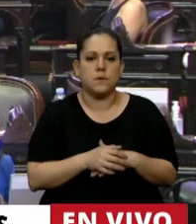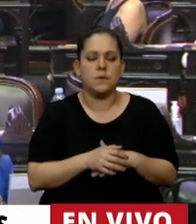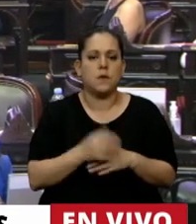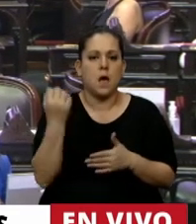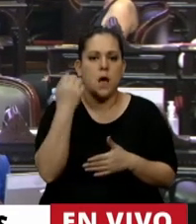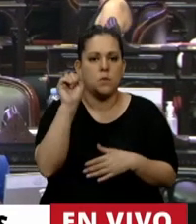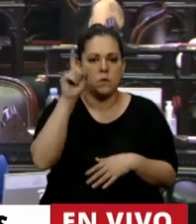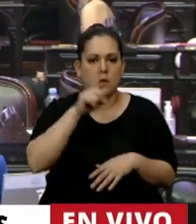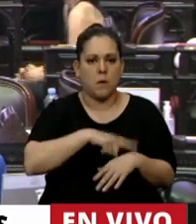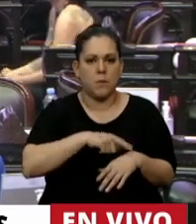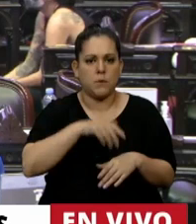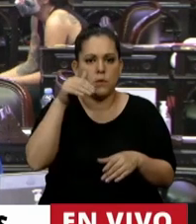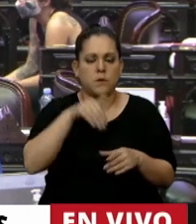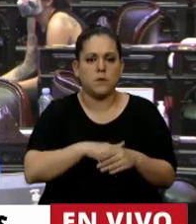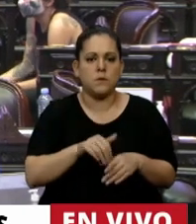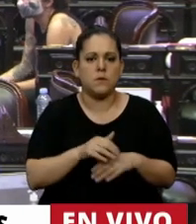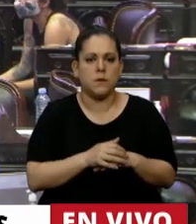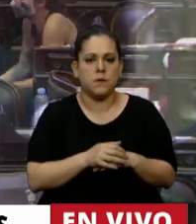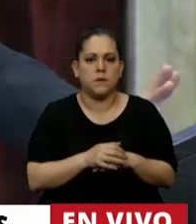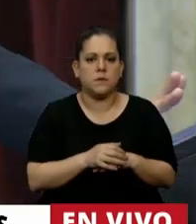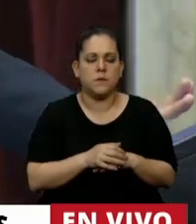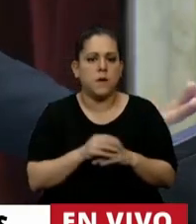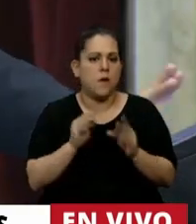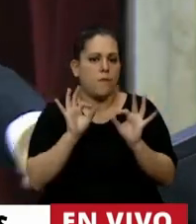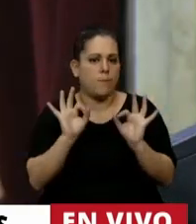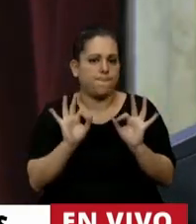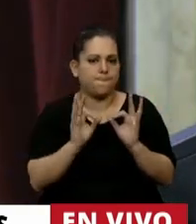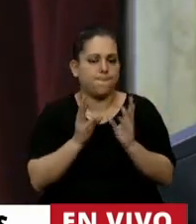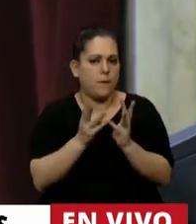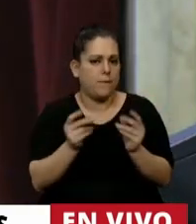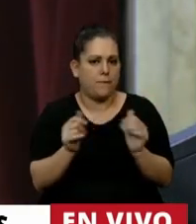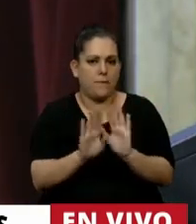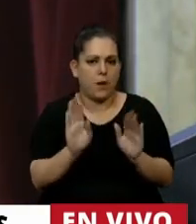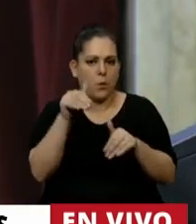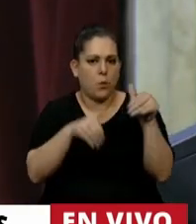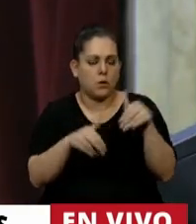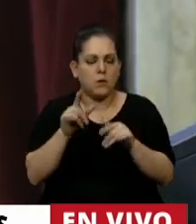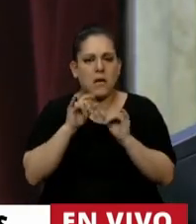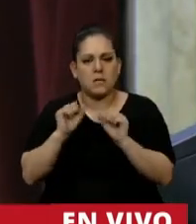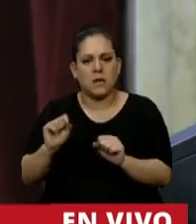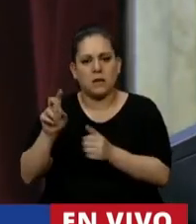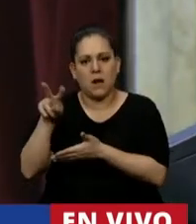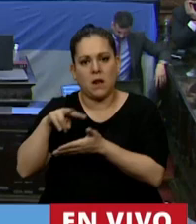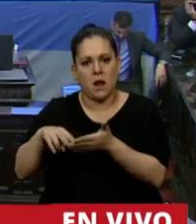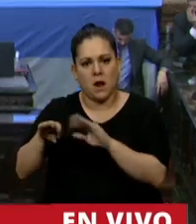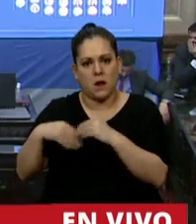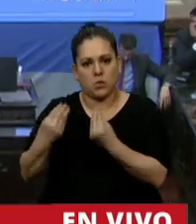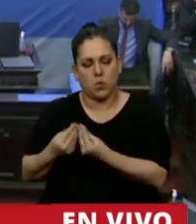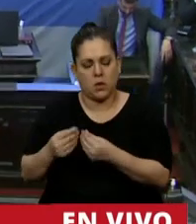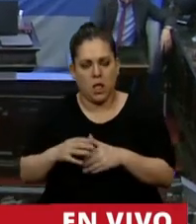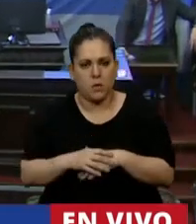ausente a la hora de votar se cierra la votación por secretaria será la lectura del resultado